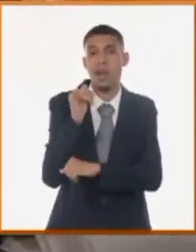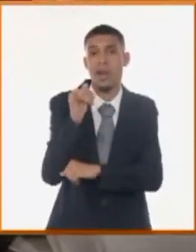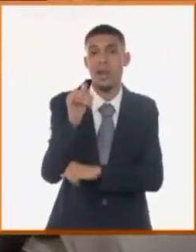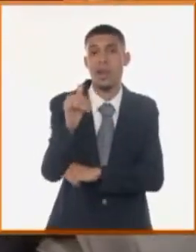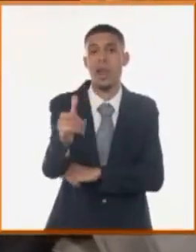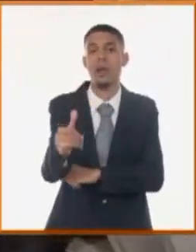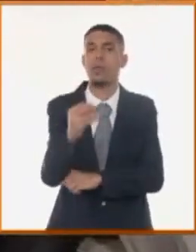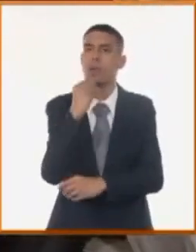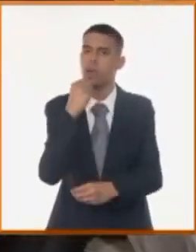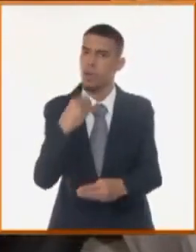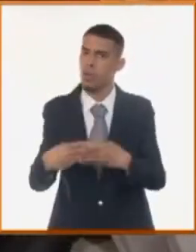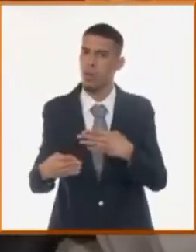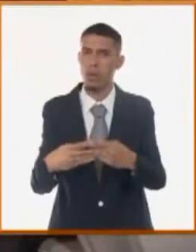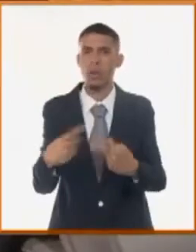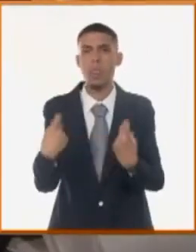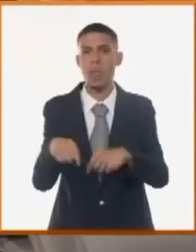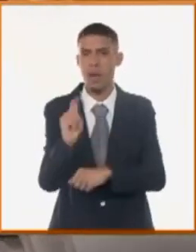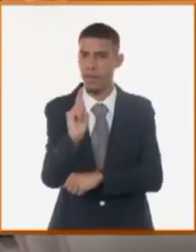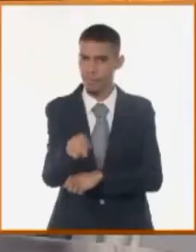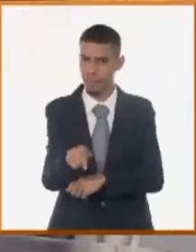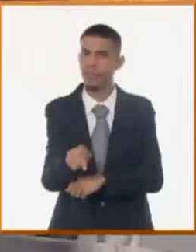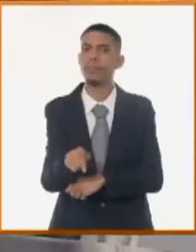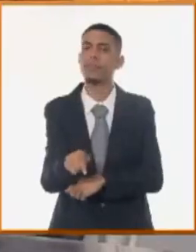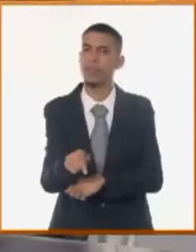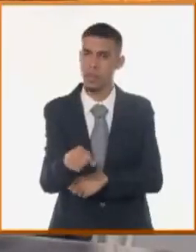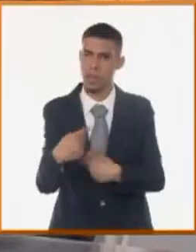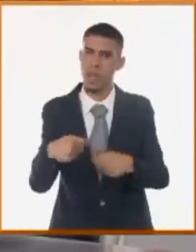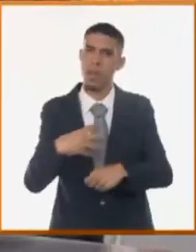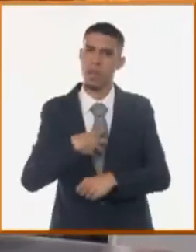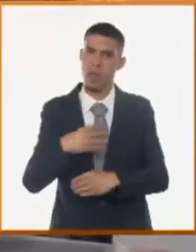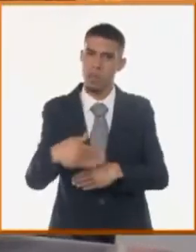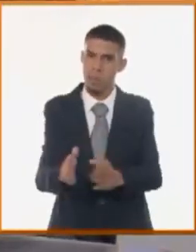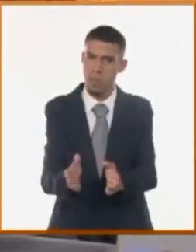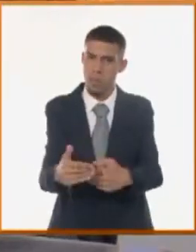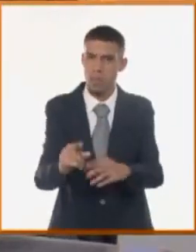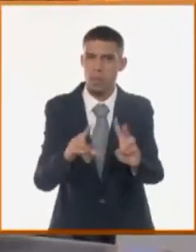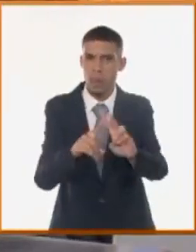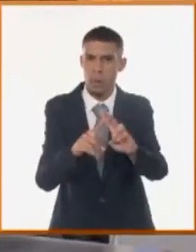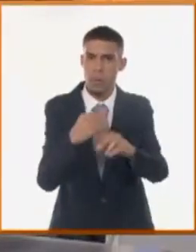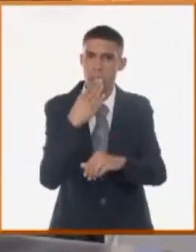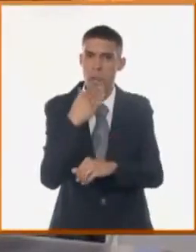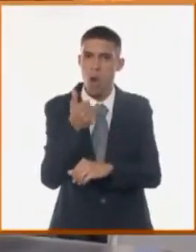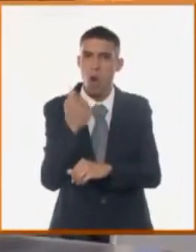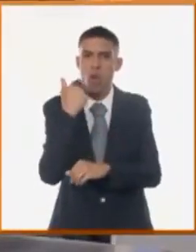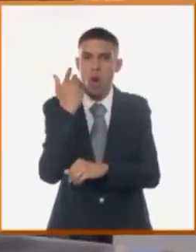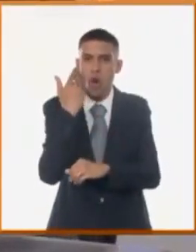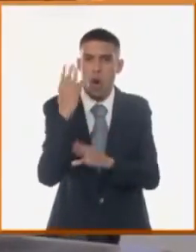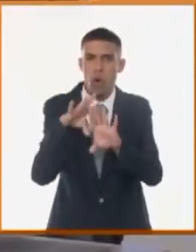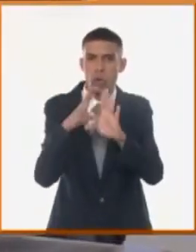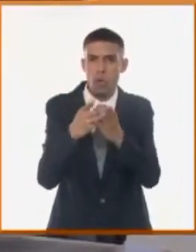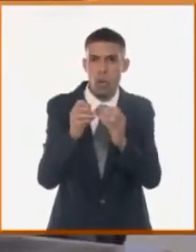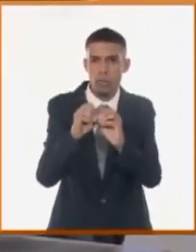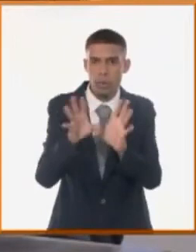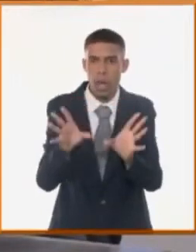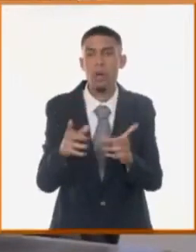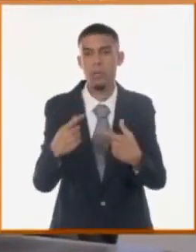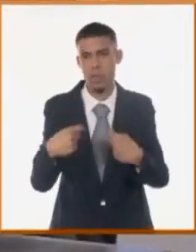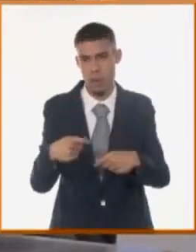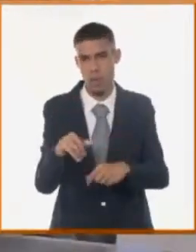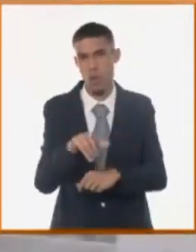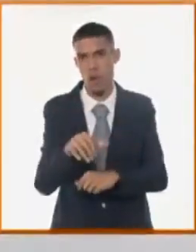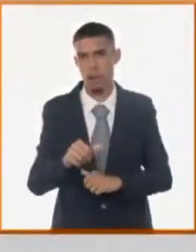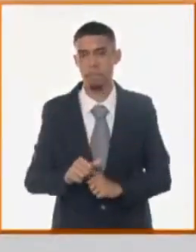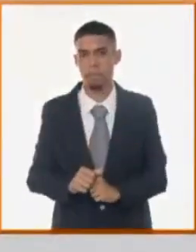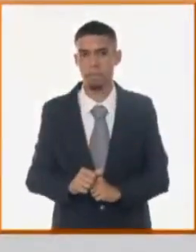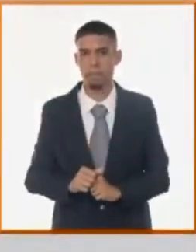también de la televisión cubana. Esas limitaciones se han ido sorteando precisamente con estos proyectos de innovación que hemos, y con las